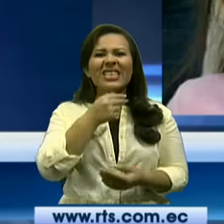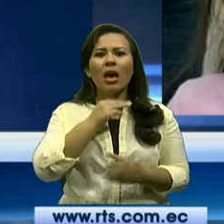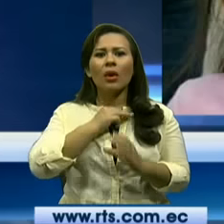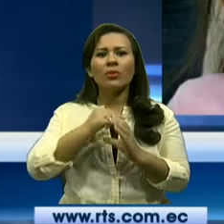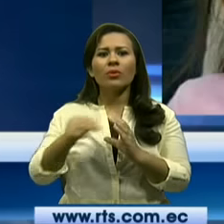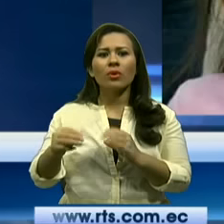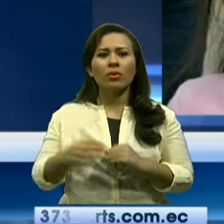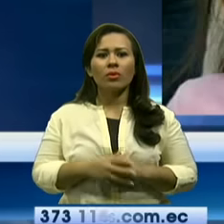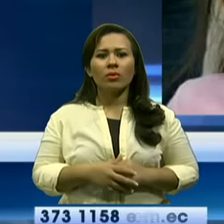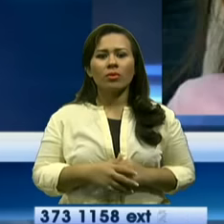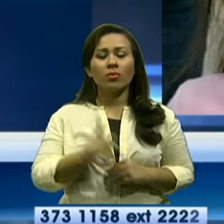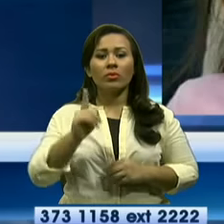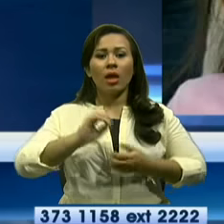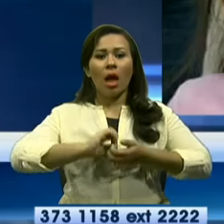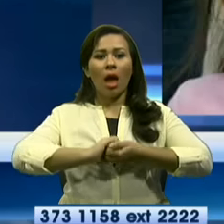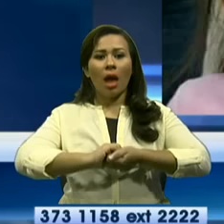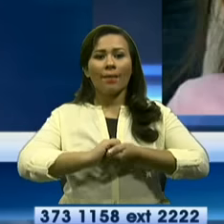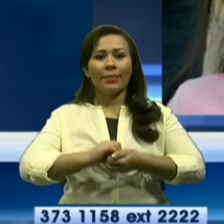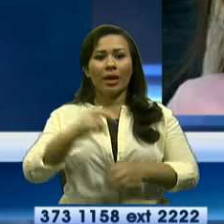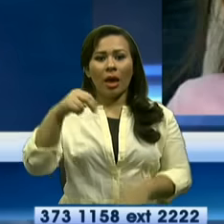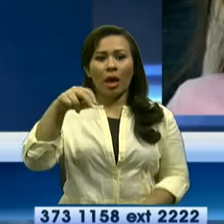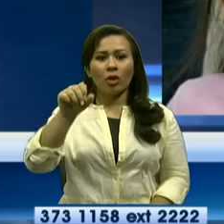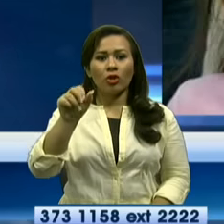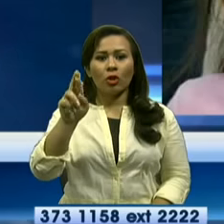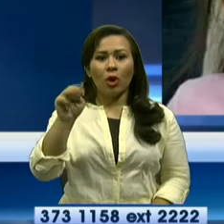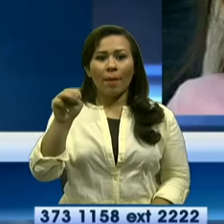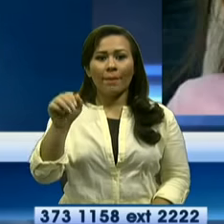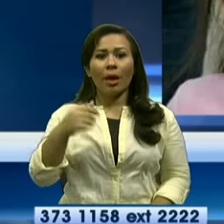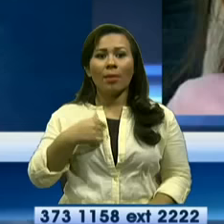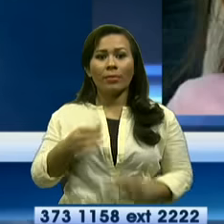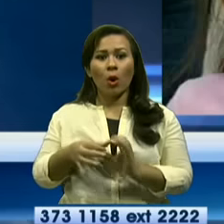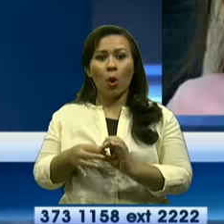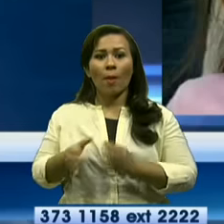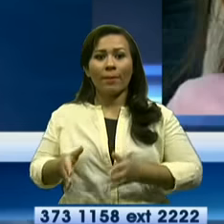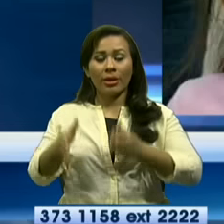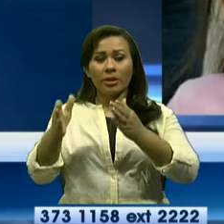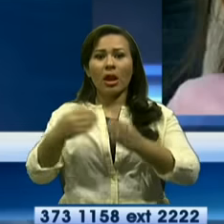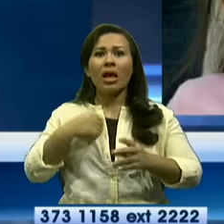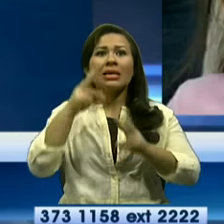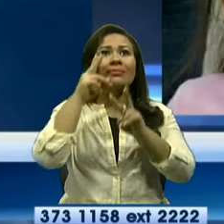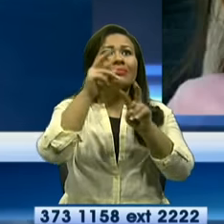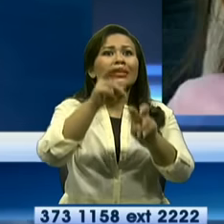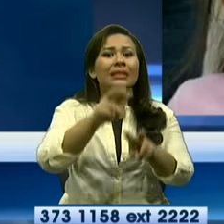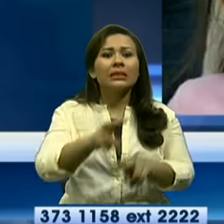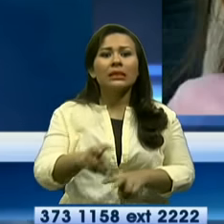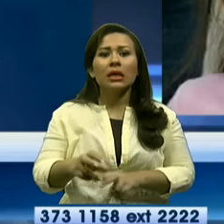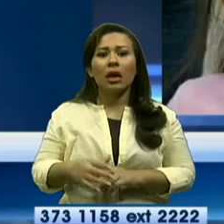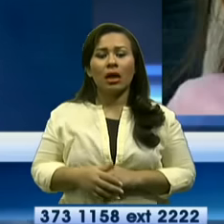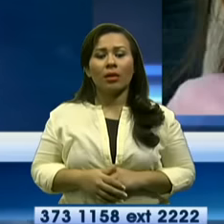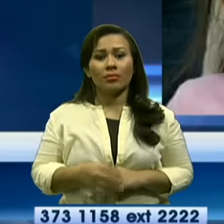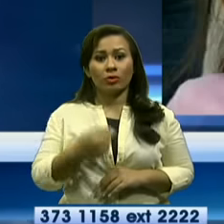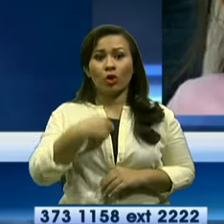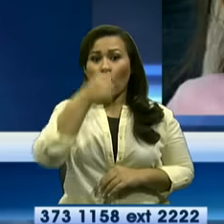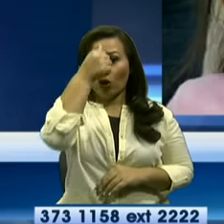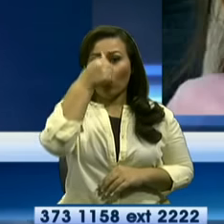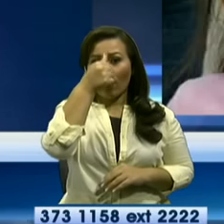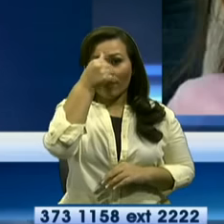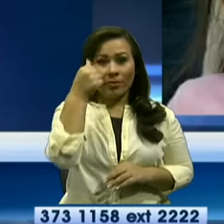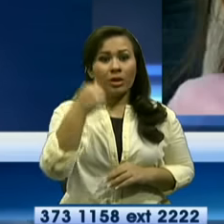foto? Me la envió una amiga Norma, que es una compañera que me está ayudando en este proceso de investigación. De lo cual vengo del día